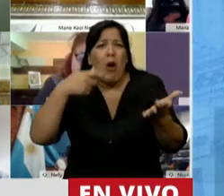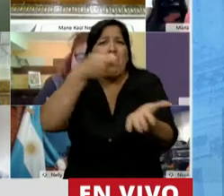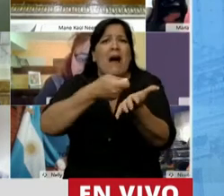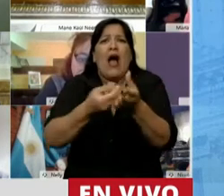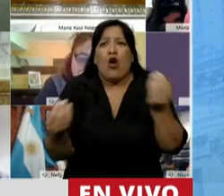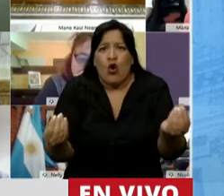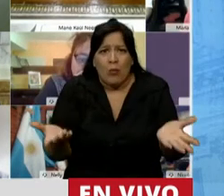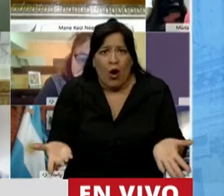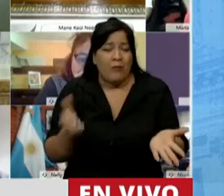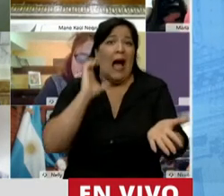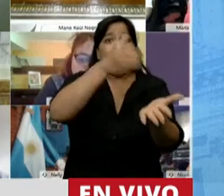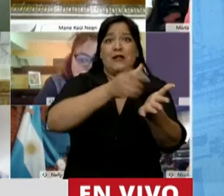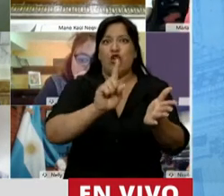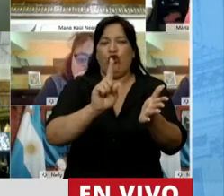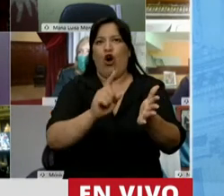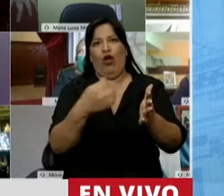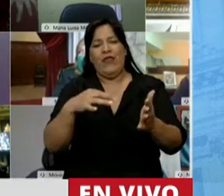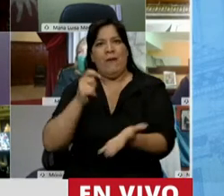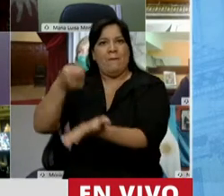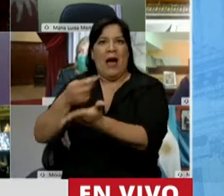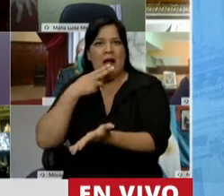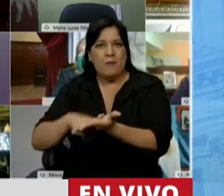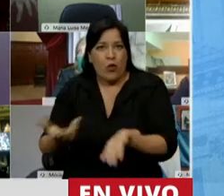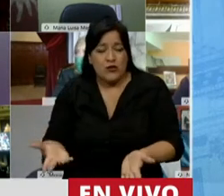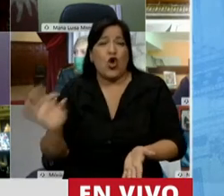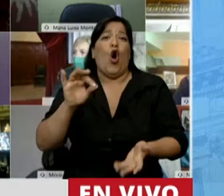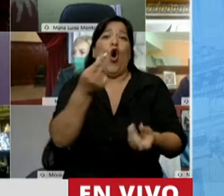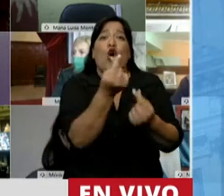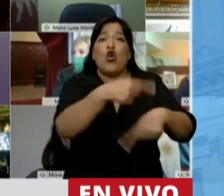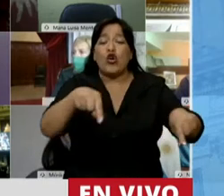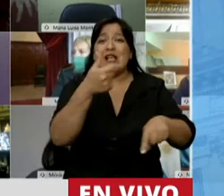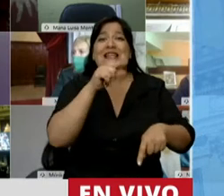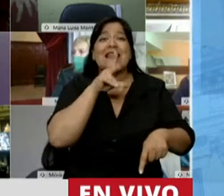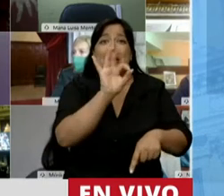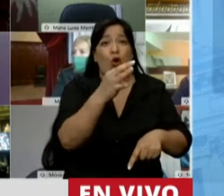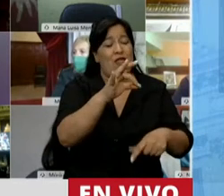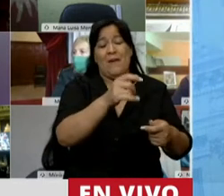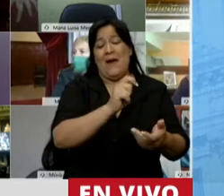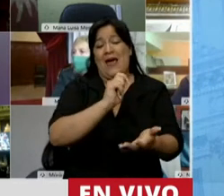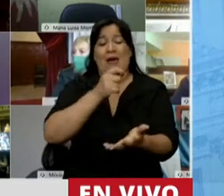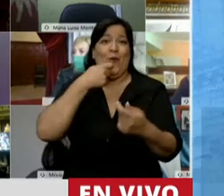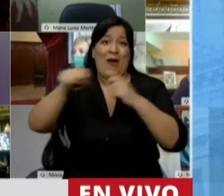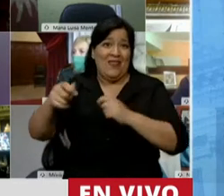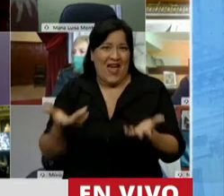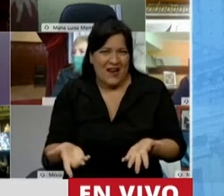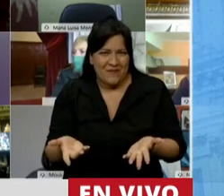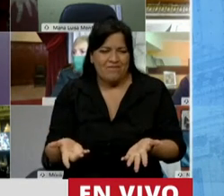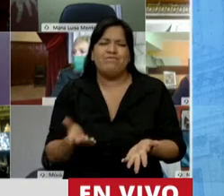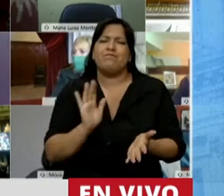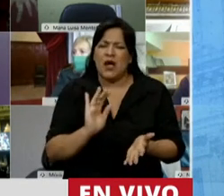Retrasando inversiones, vendiendo activos o desinvirtiendo. Les